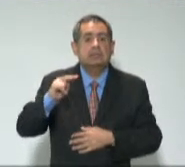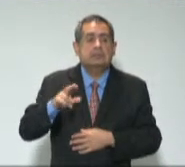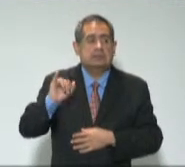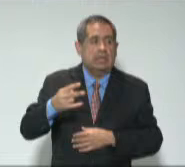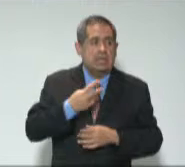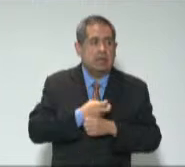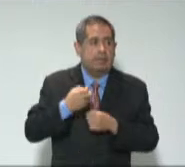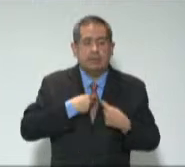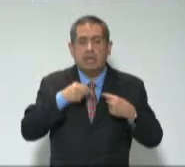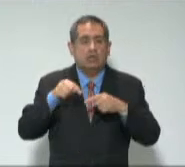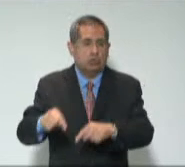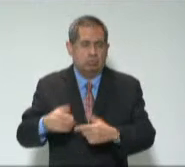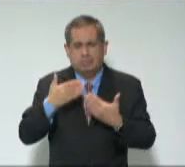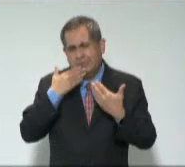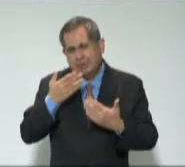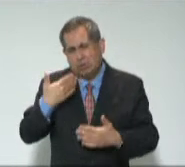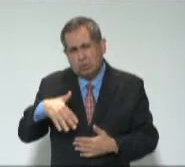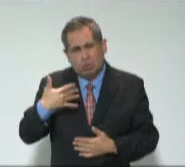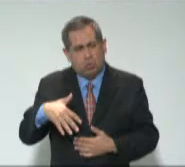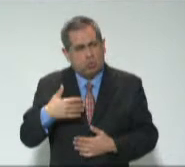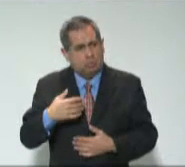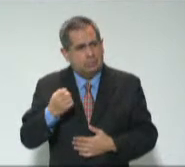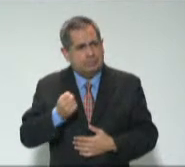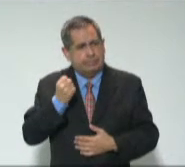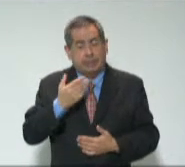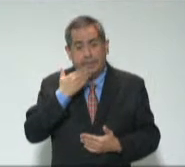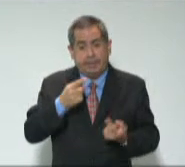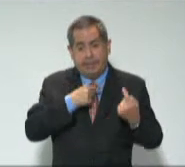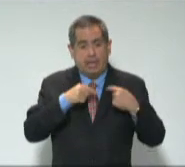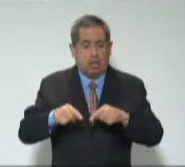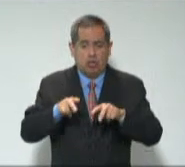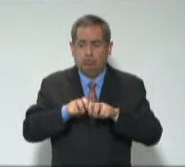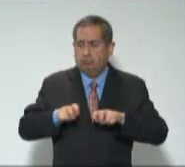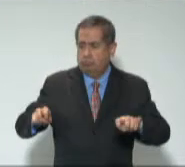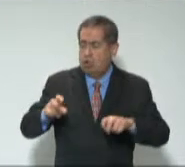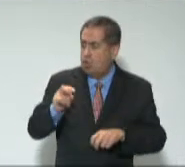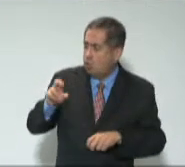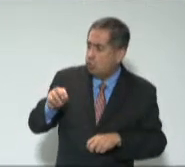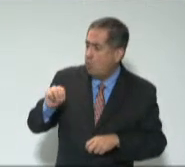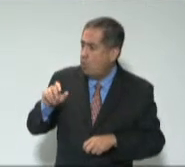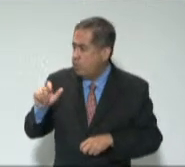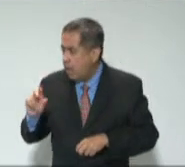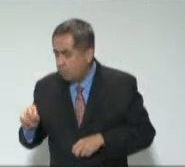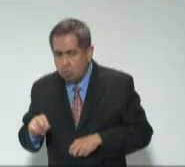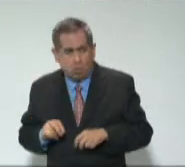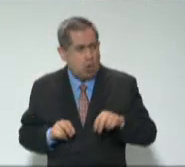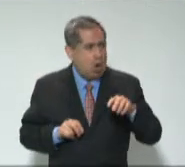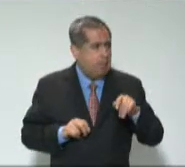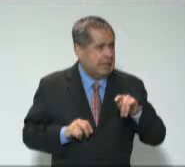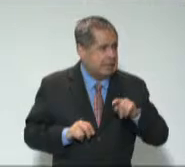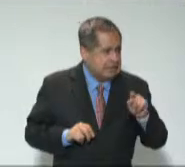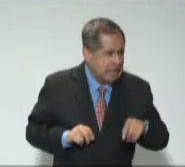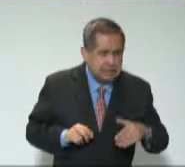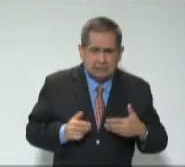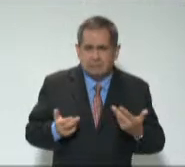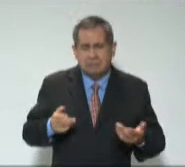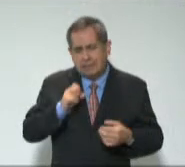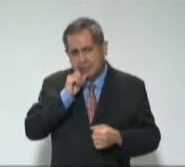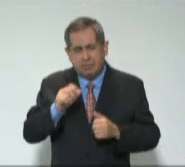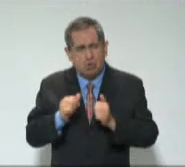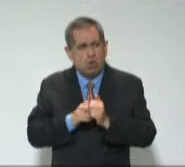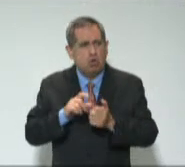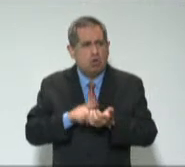por esta invitación es un privilegio estar aquí en el panel con el Dr Montalvo y el Dr Martínez illescas y y